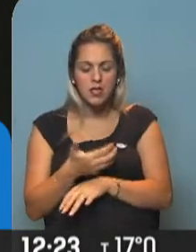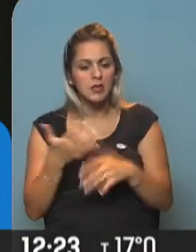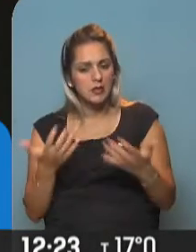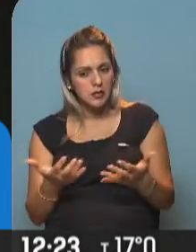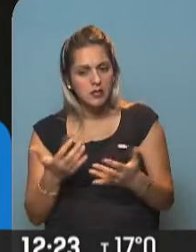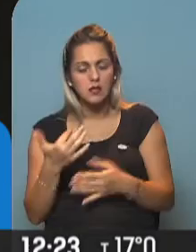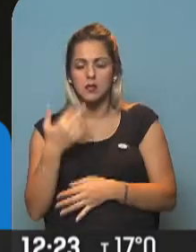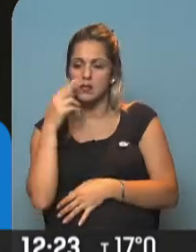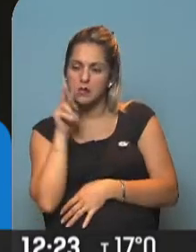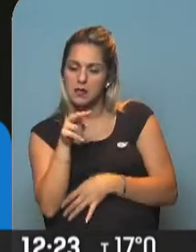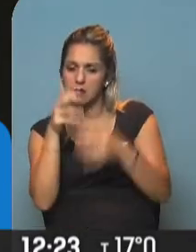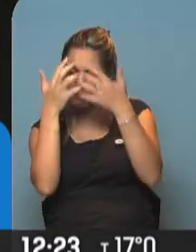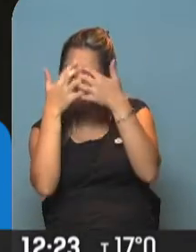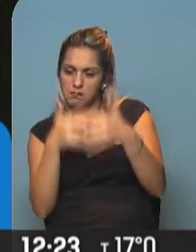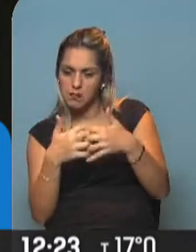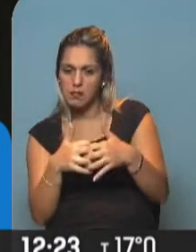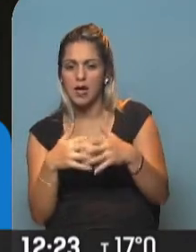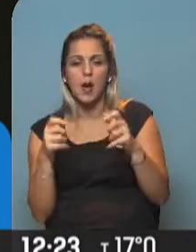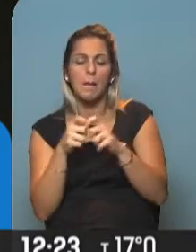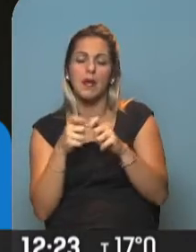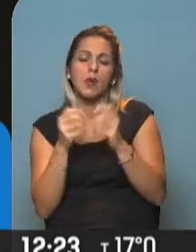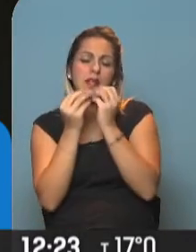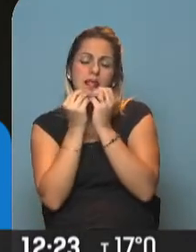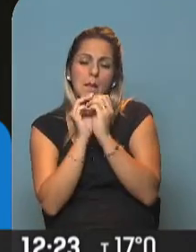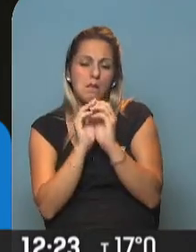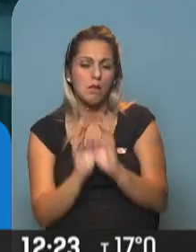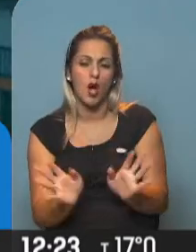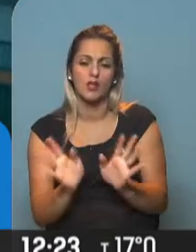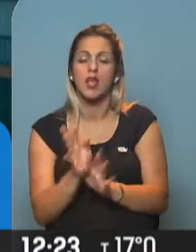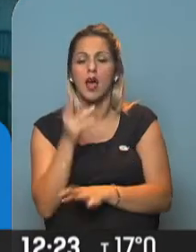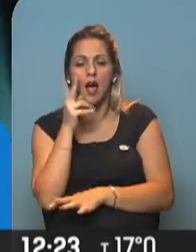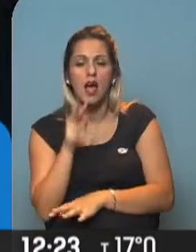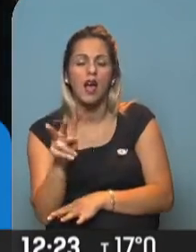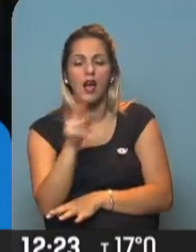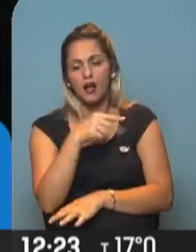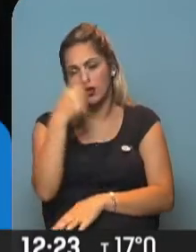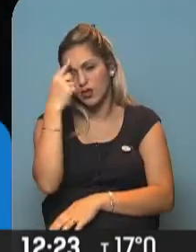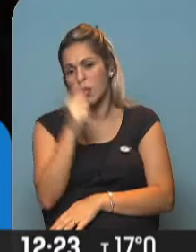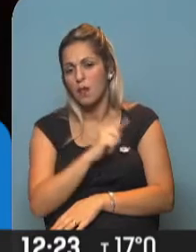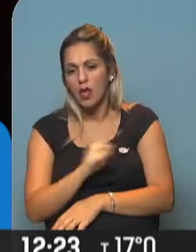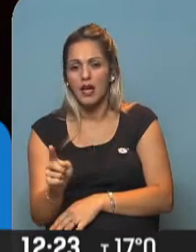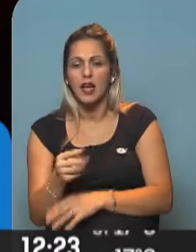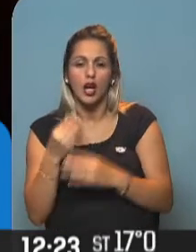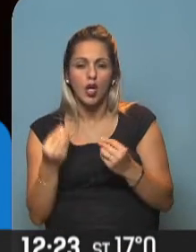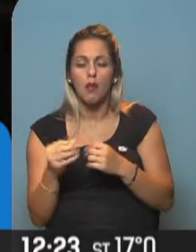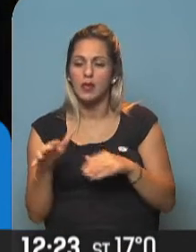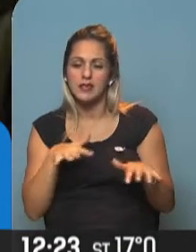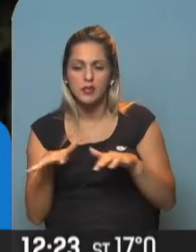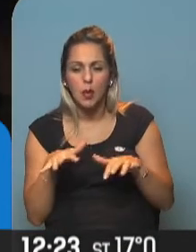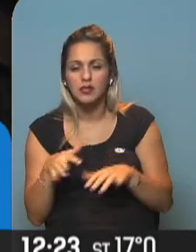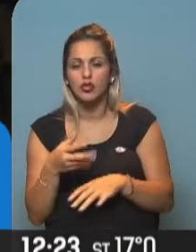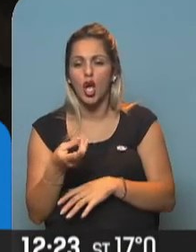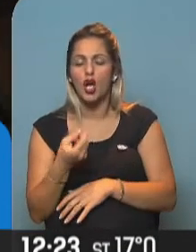con un respaldo y un... Bueno, la película es hermosa, vos lo ves y no podés creer. Todo lo que te pone para que vos